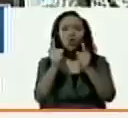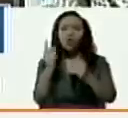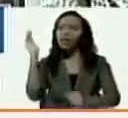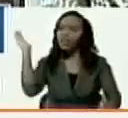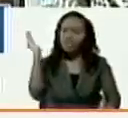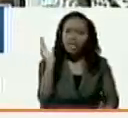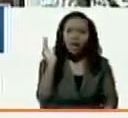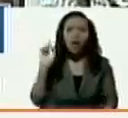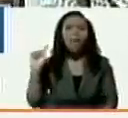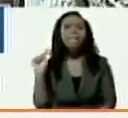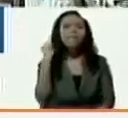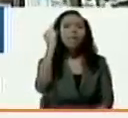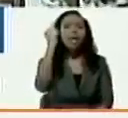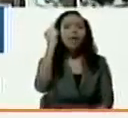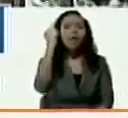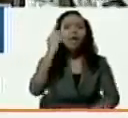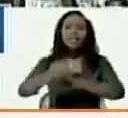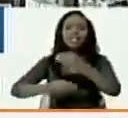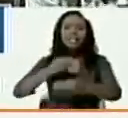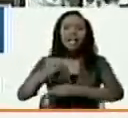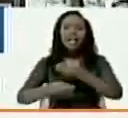primero que se hizo